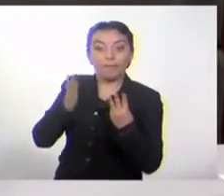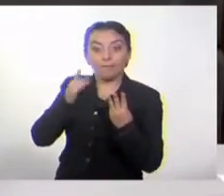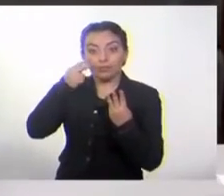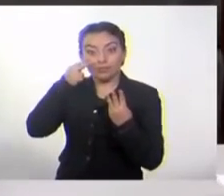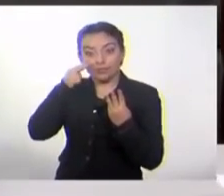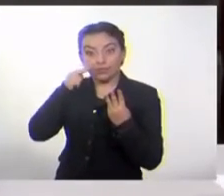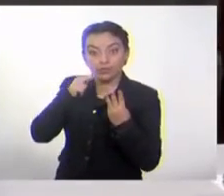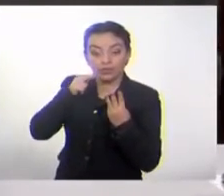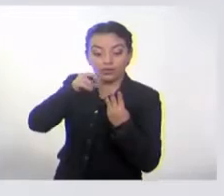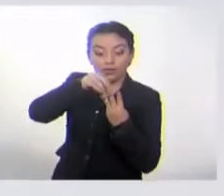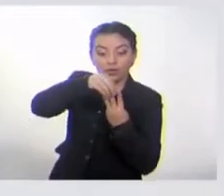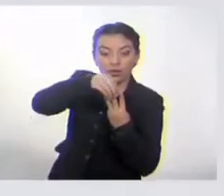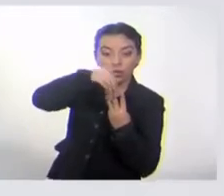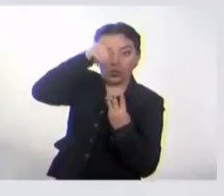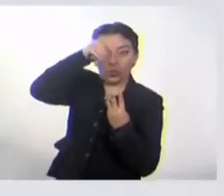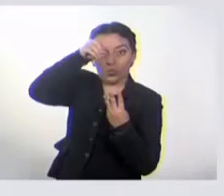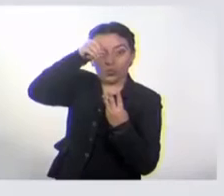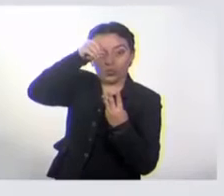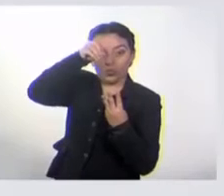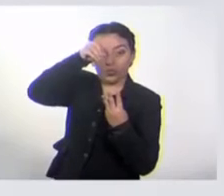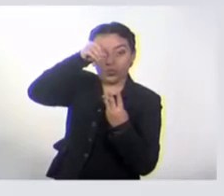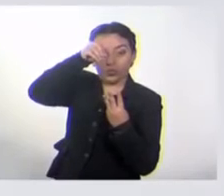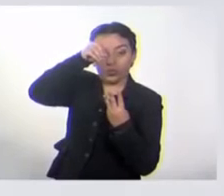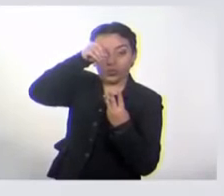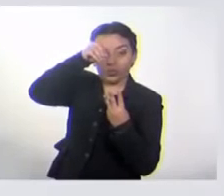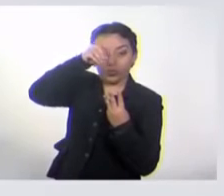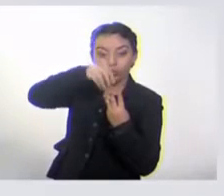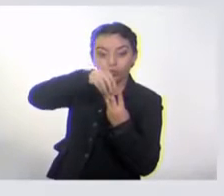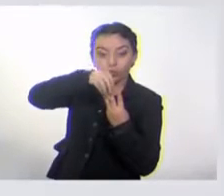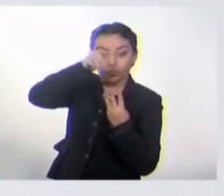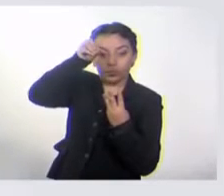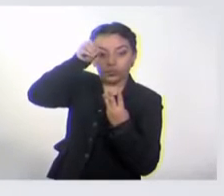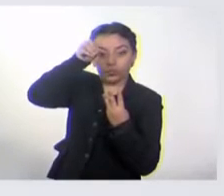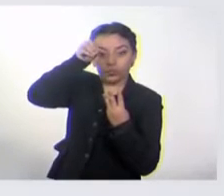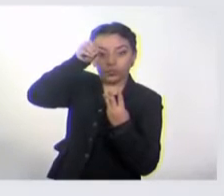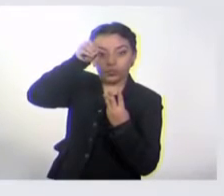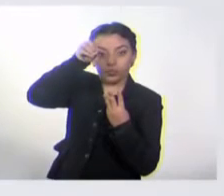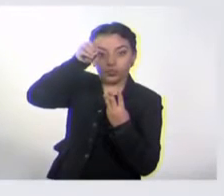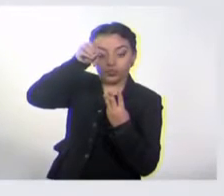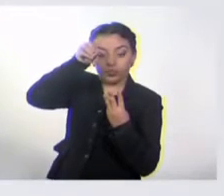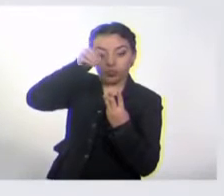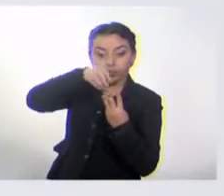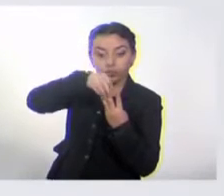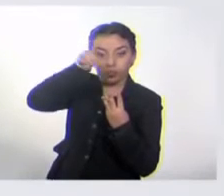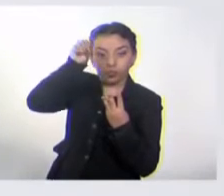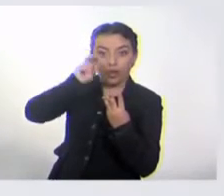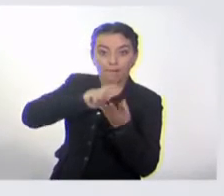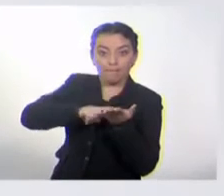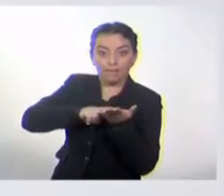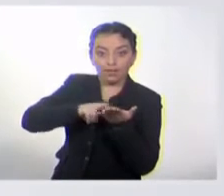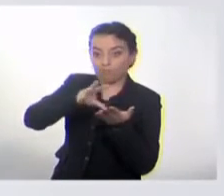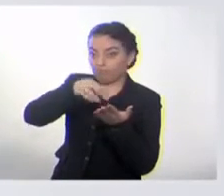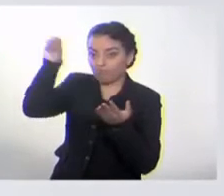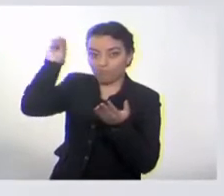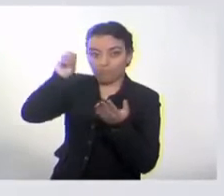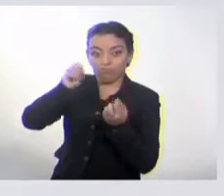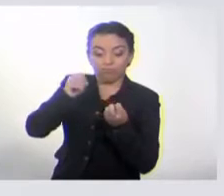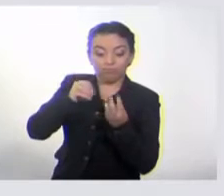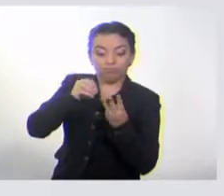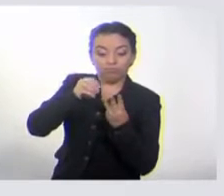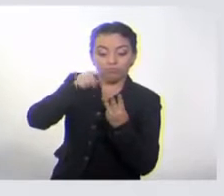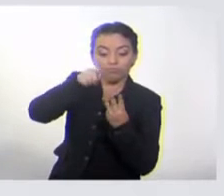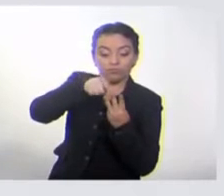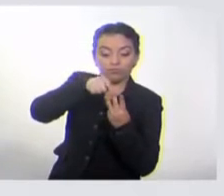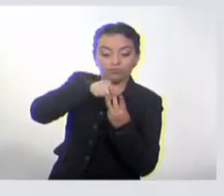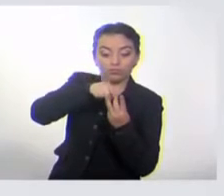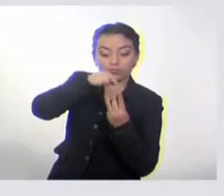remuevo uno de los LED. En esta ocasión voy a remover el color verde. Al hacerlo, se apagan los otros